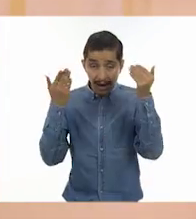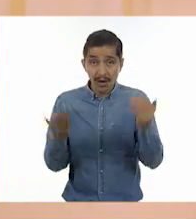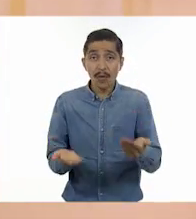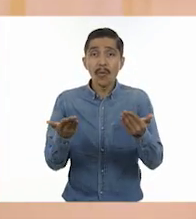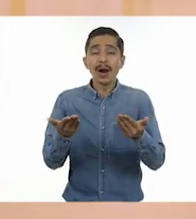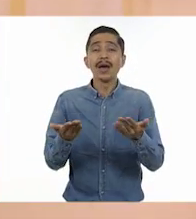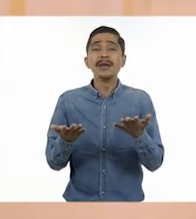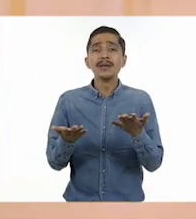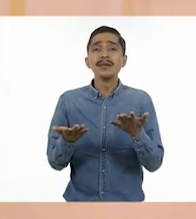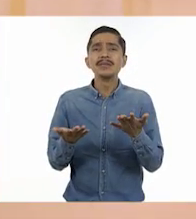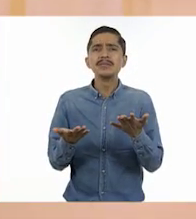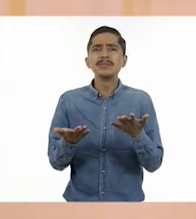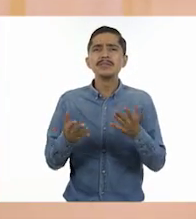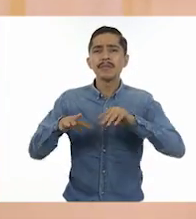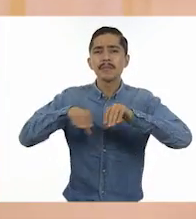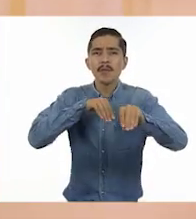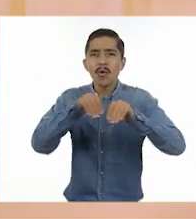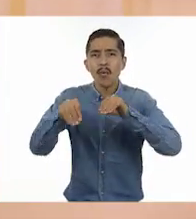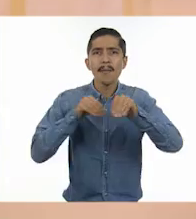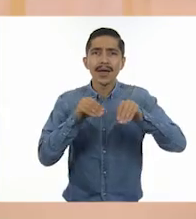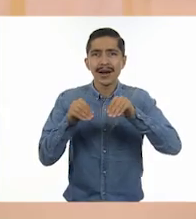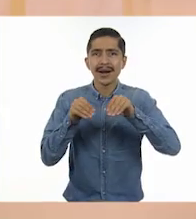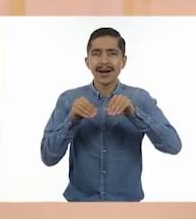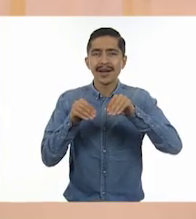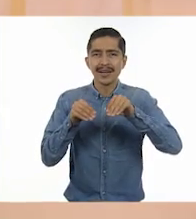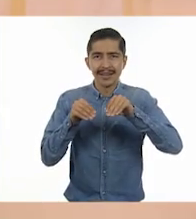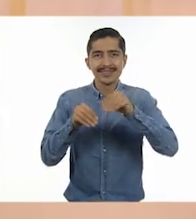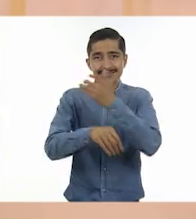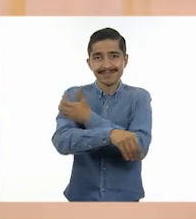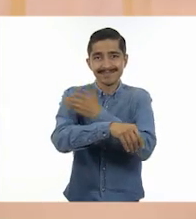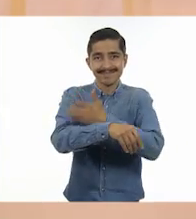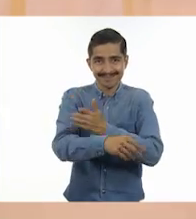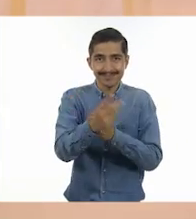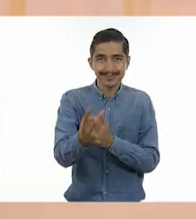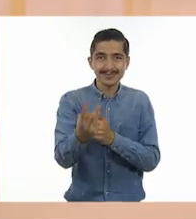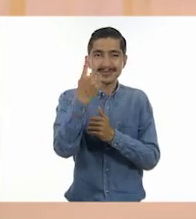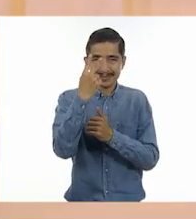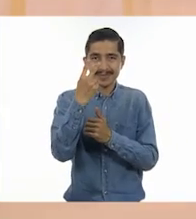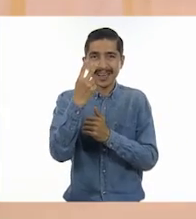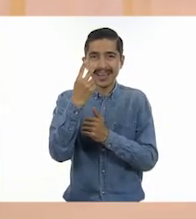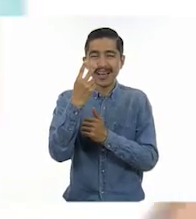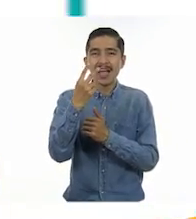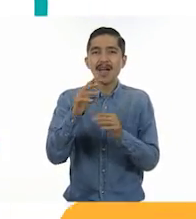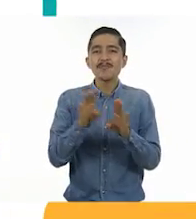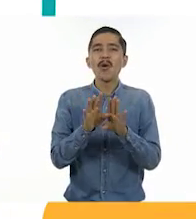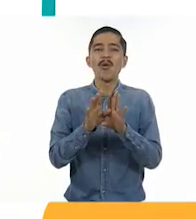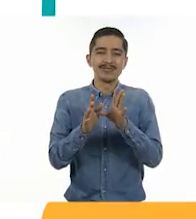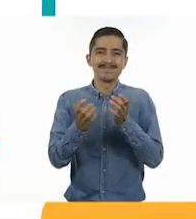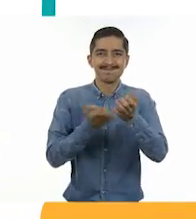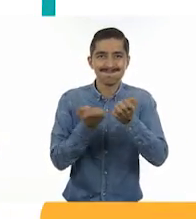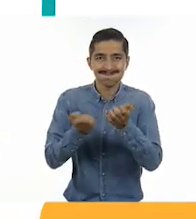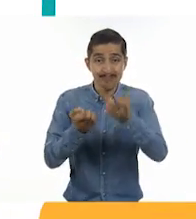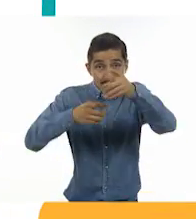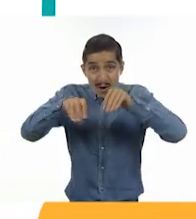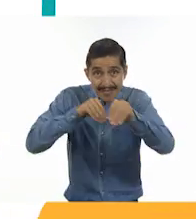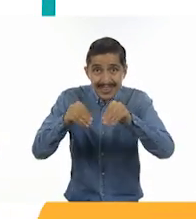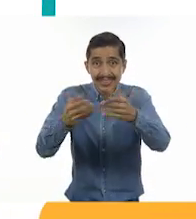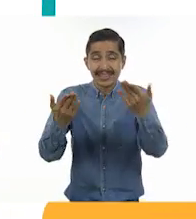ahora ha llegado el momento de movernos un poco. Acompáñenme a ver la siguiente pausa activa.